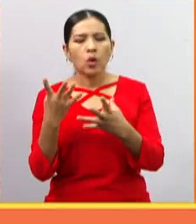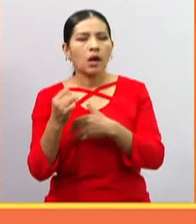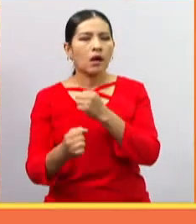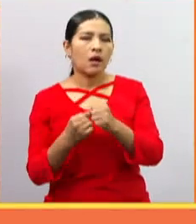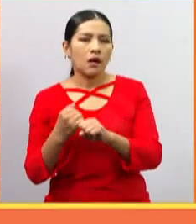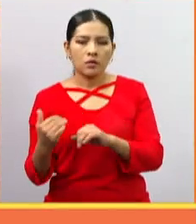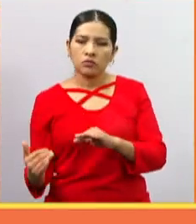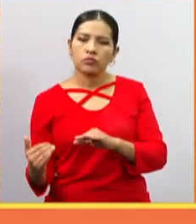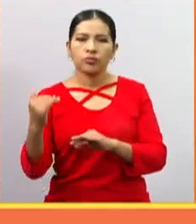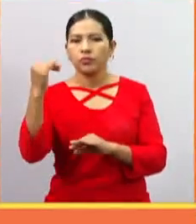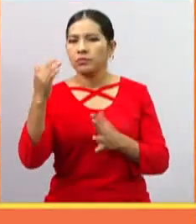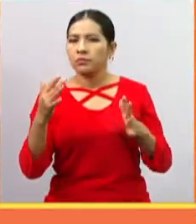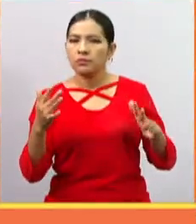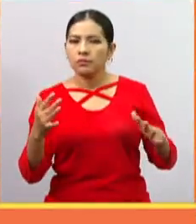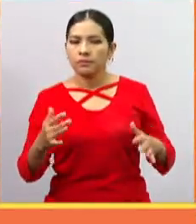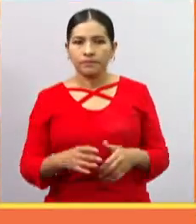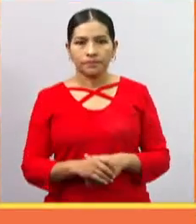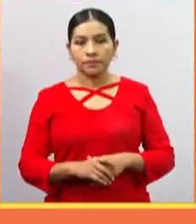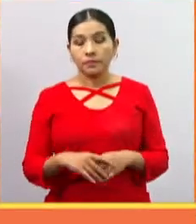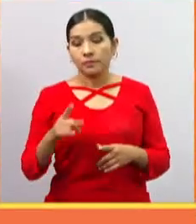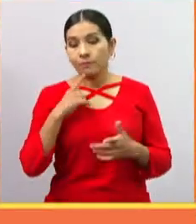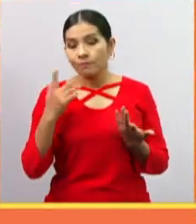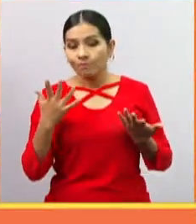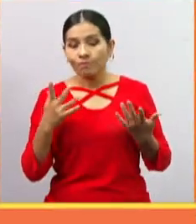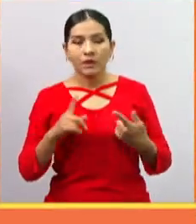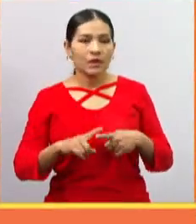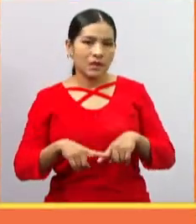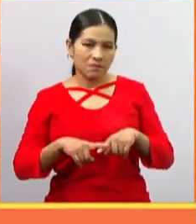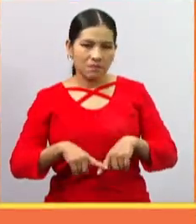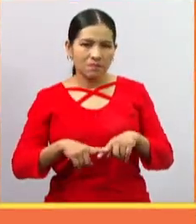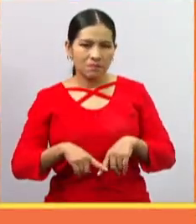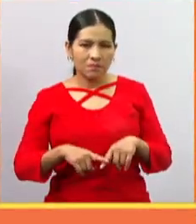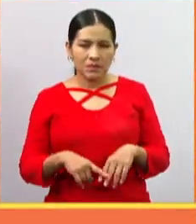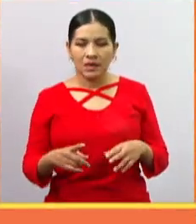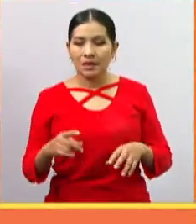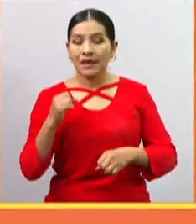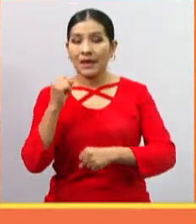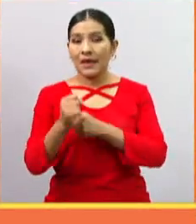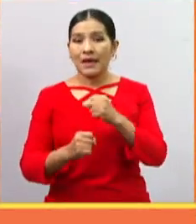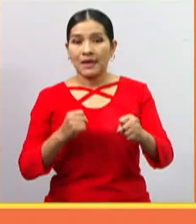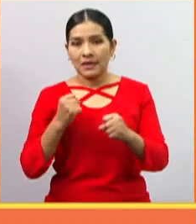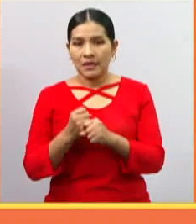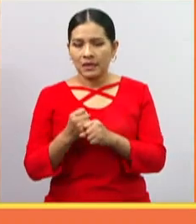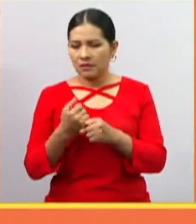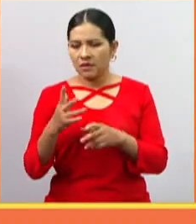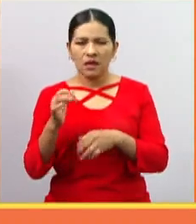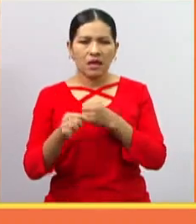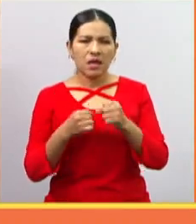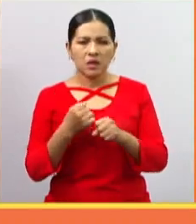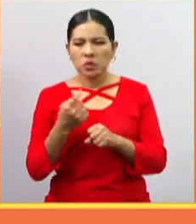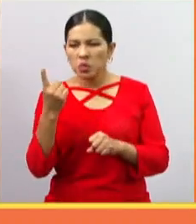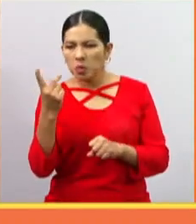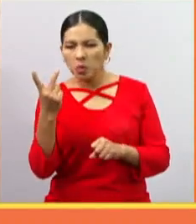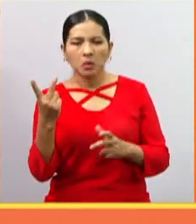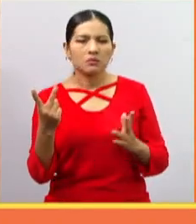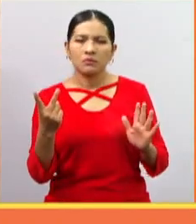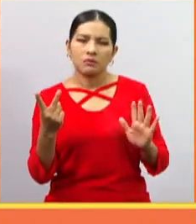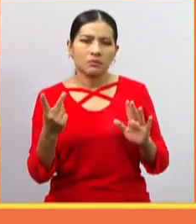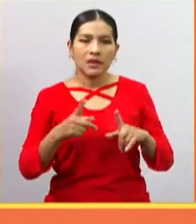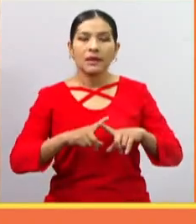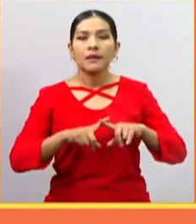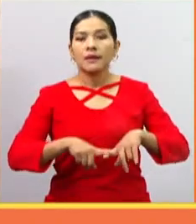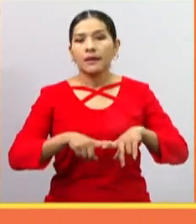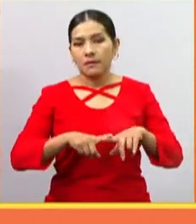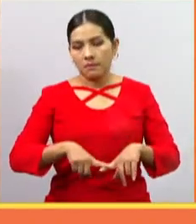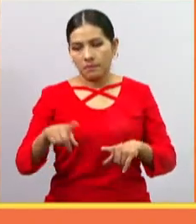conciertos? Bueno, tal vez no muy niños, ¿no? Dependiendo también del